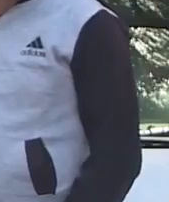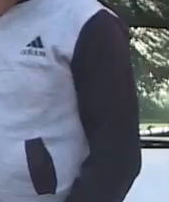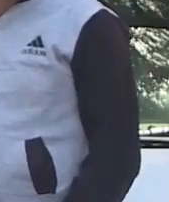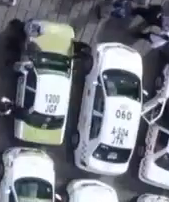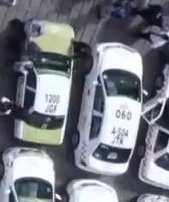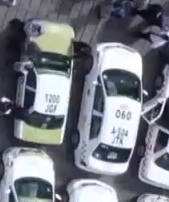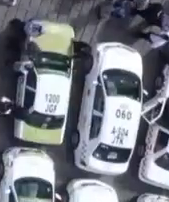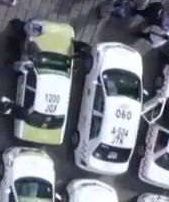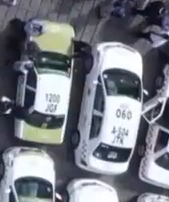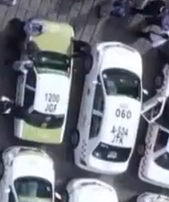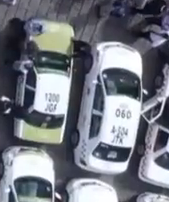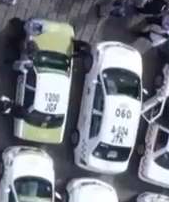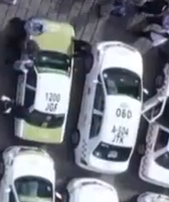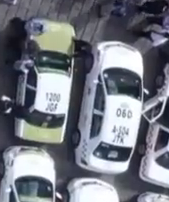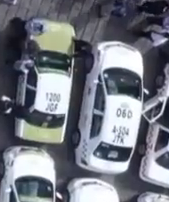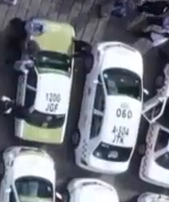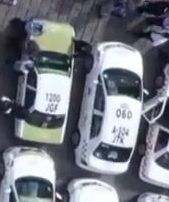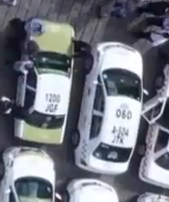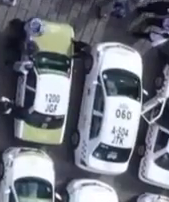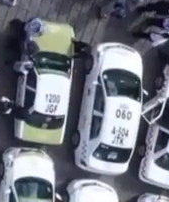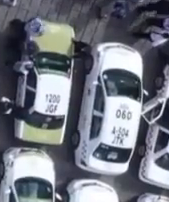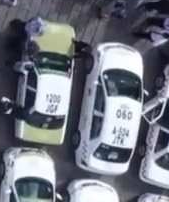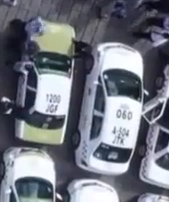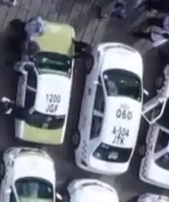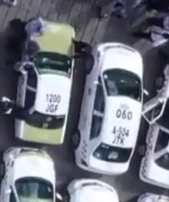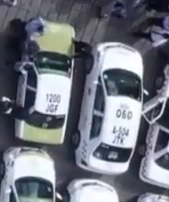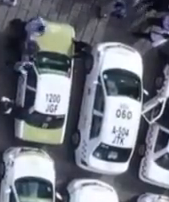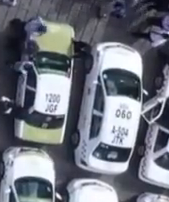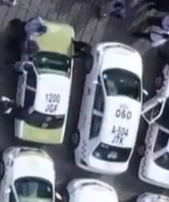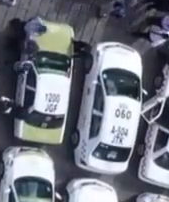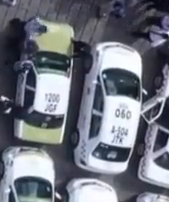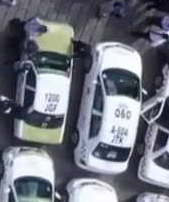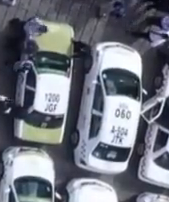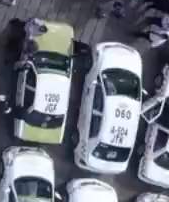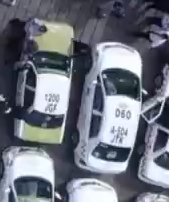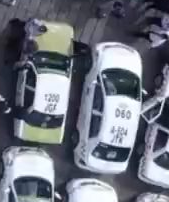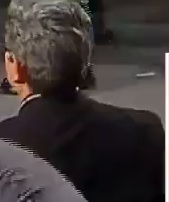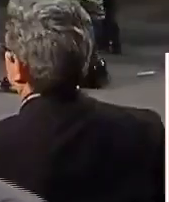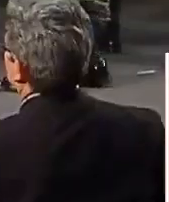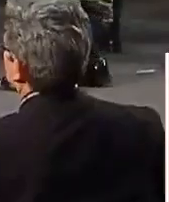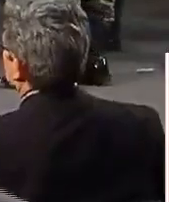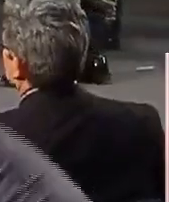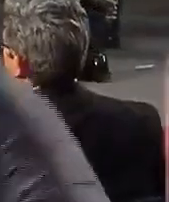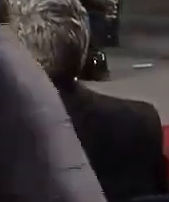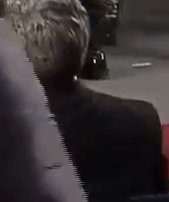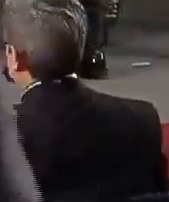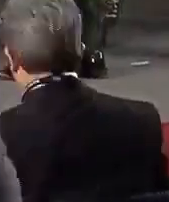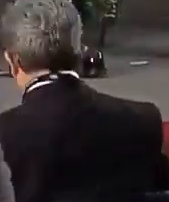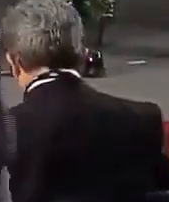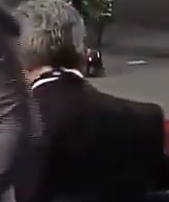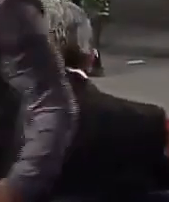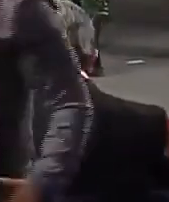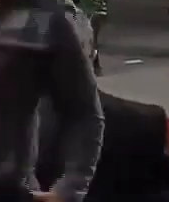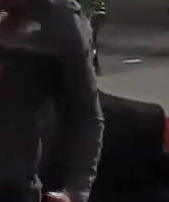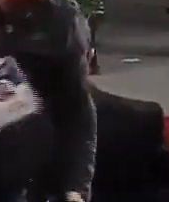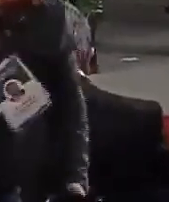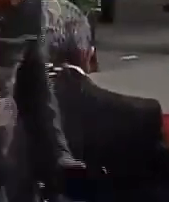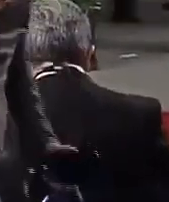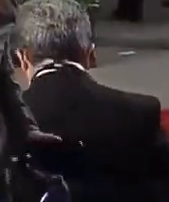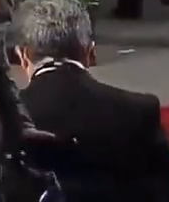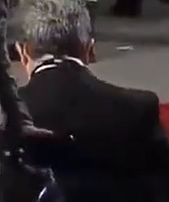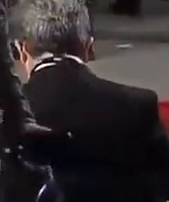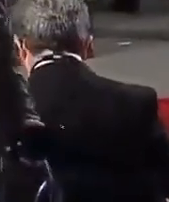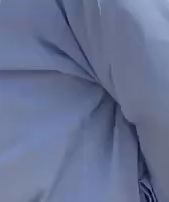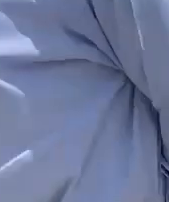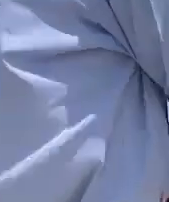embargo, algunos sectores quedaron exentos, entre ellos la producción de alimentos. El presidente Andrés López Obrador sugirió